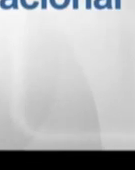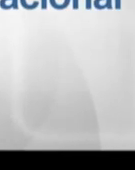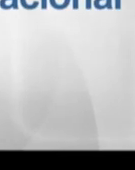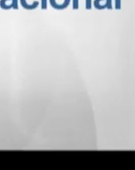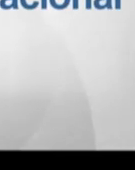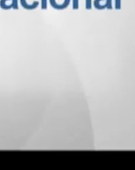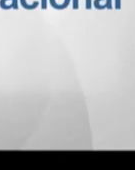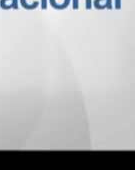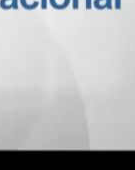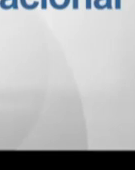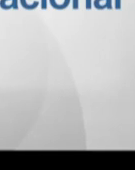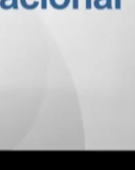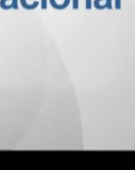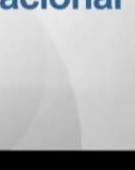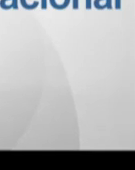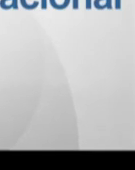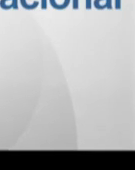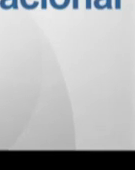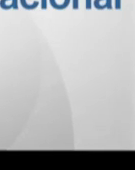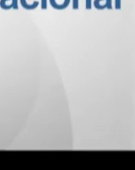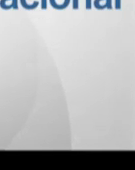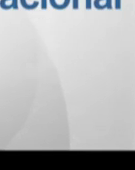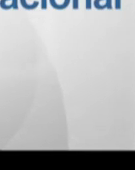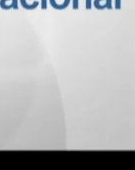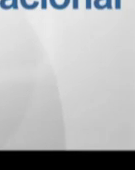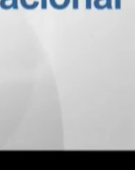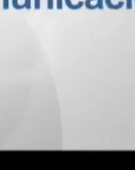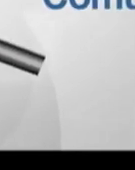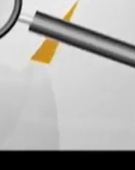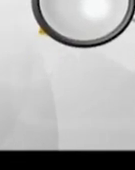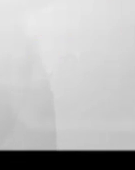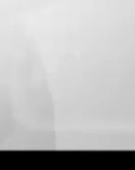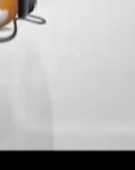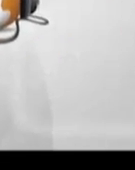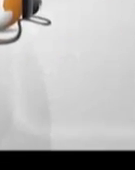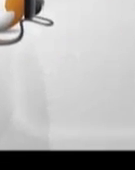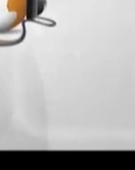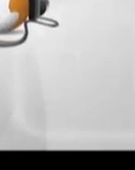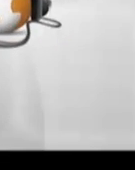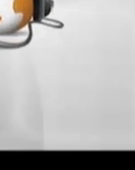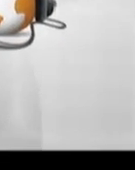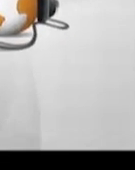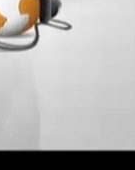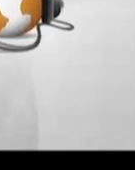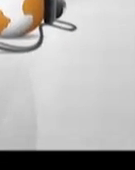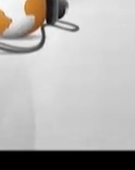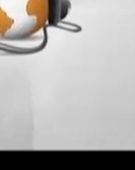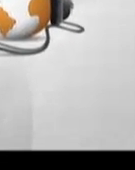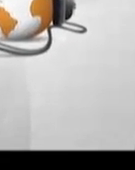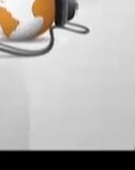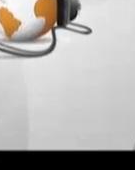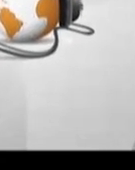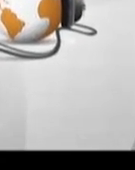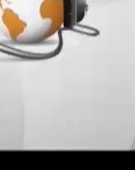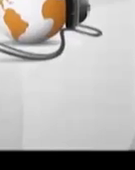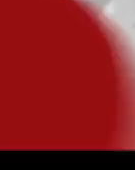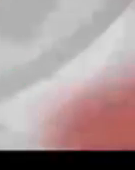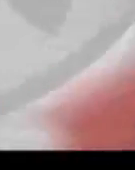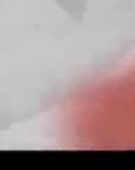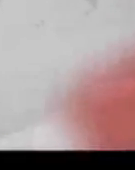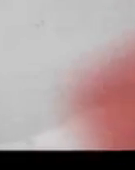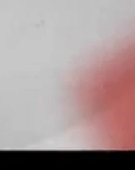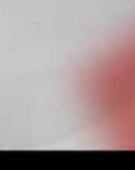proyecto comunicacional, garantizando un tratamiento individualizado y promoviendo la verdadera democratización de la